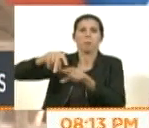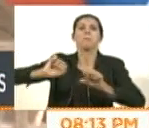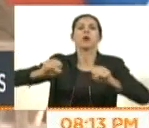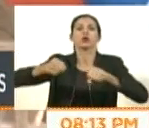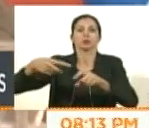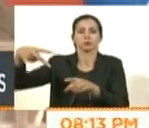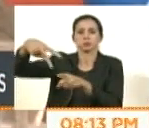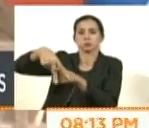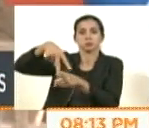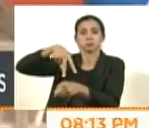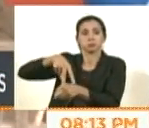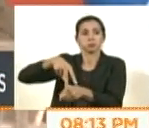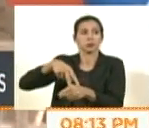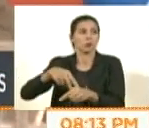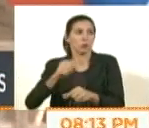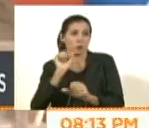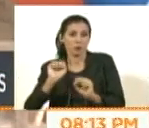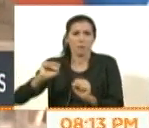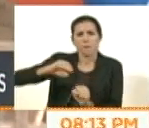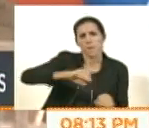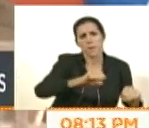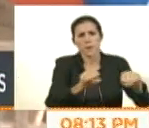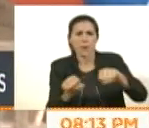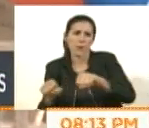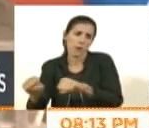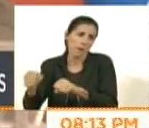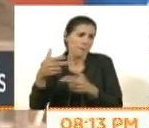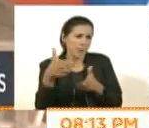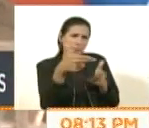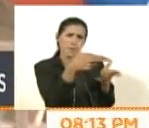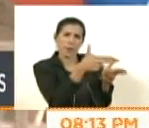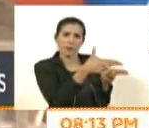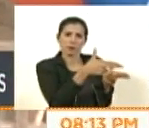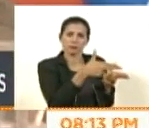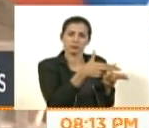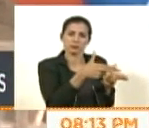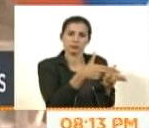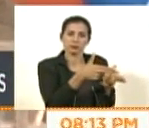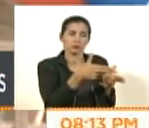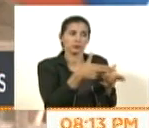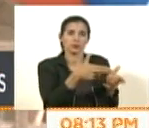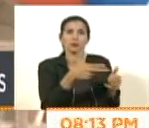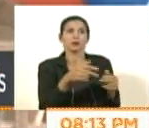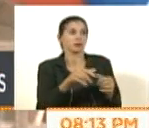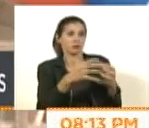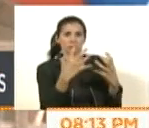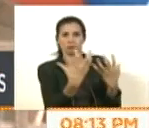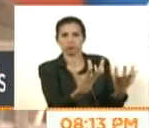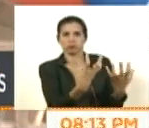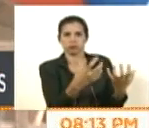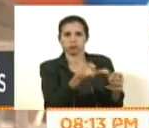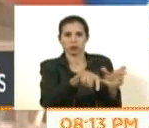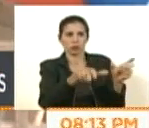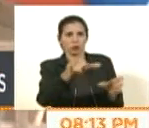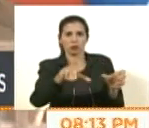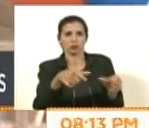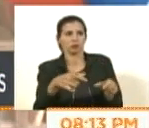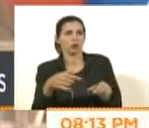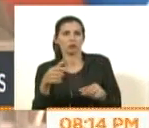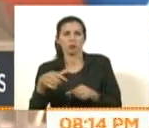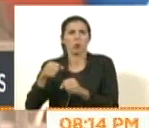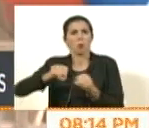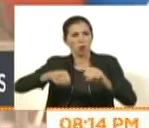y sin mediar palabra efectuaron varios disparos a la manifestación que